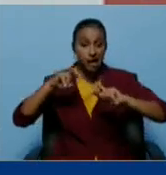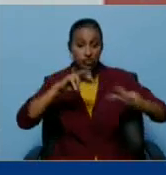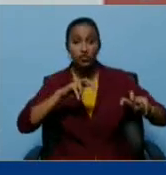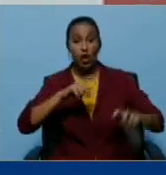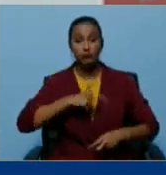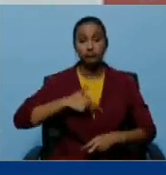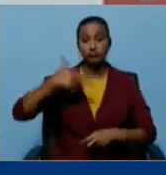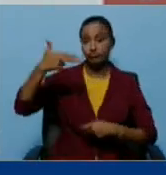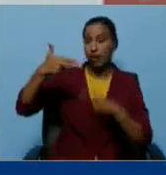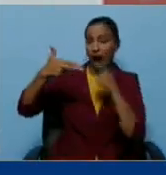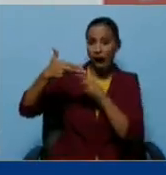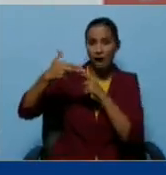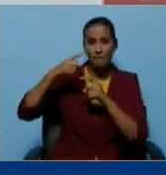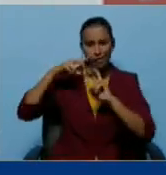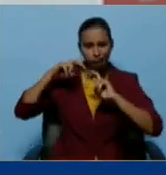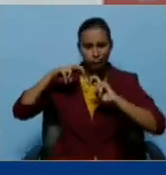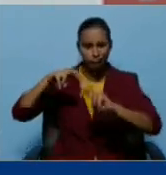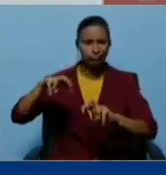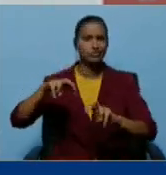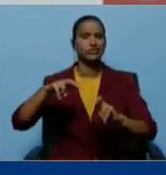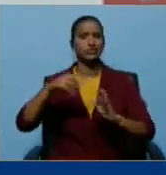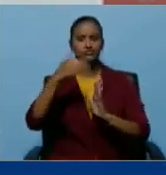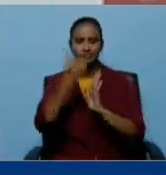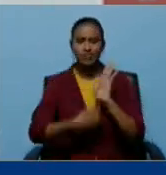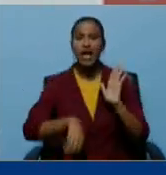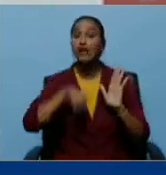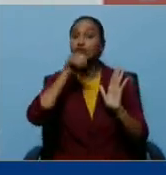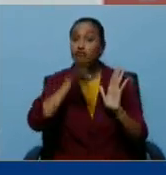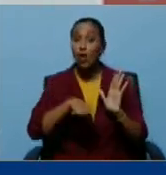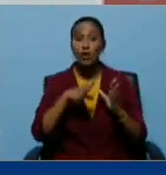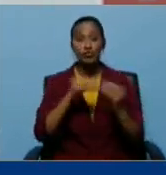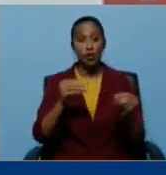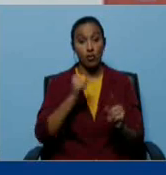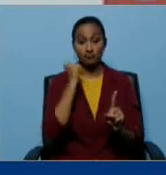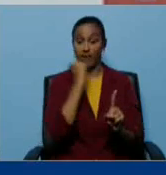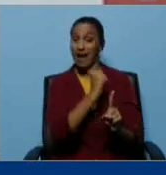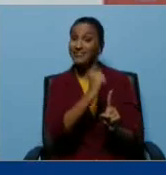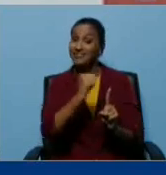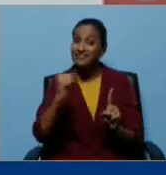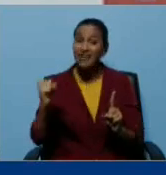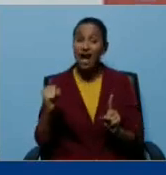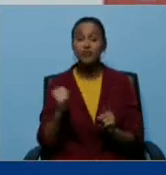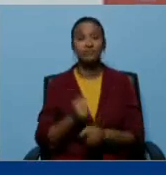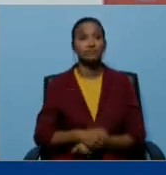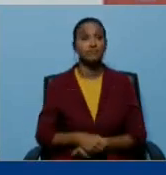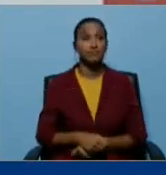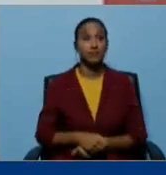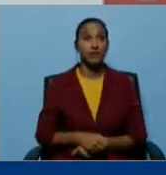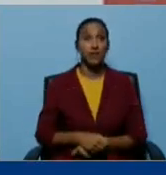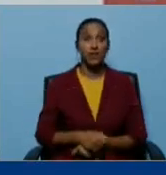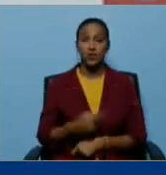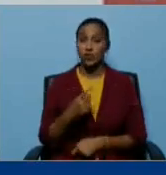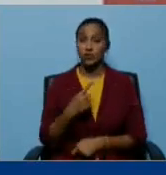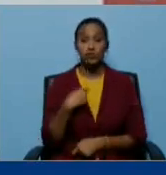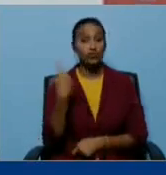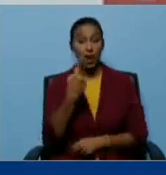dispararon. Está la historia de cada asesinado, no solo de nuestras dos mártires.